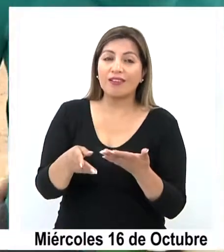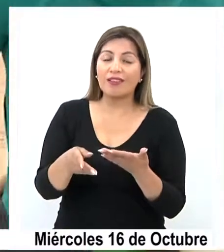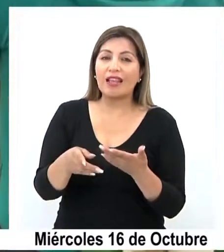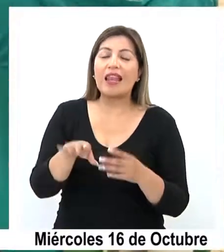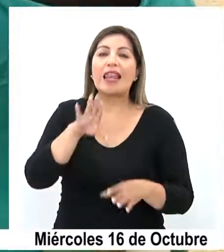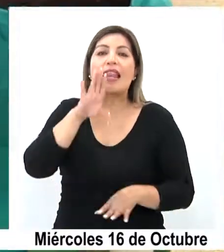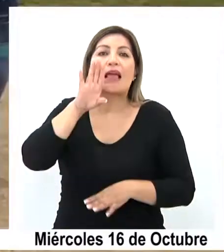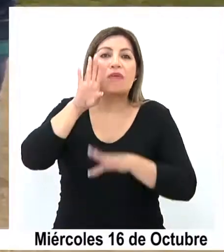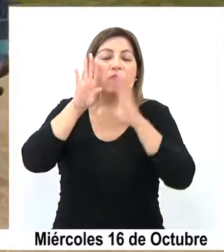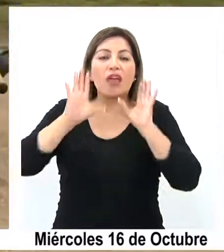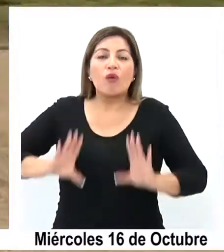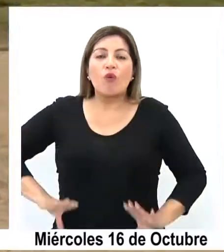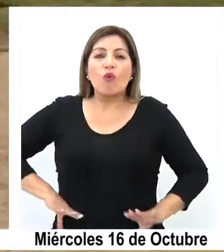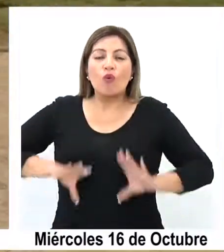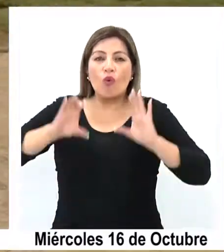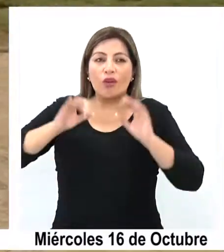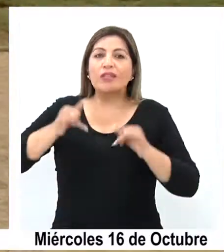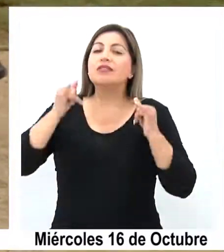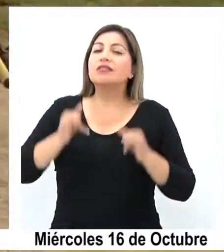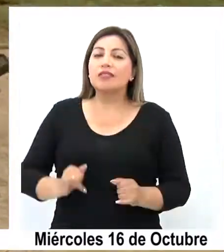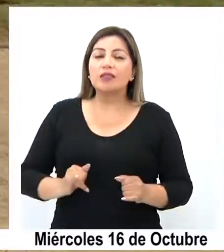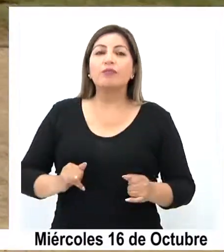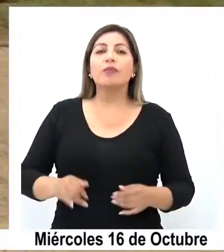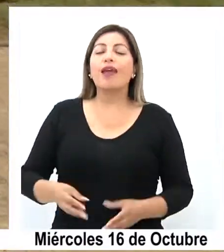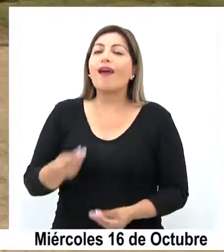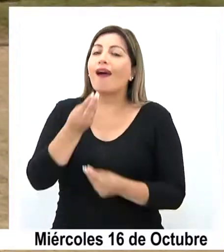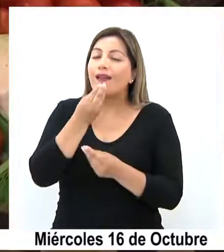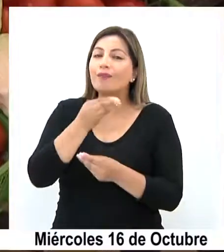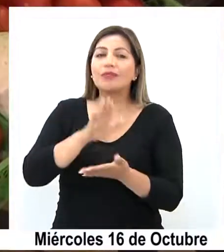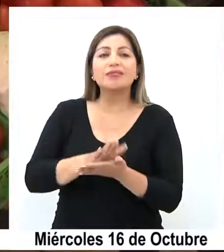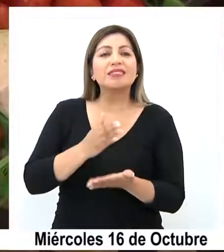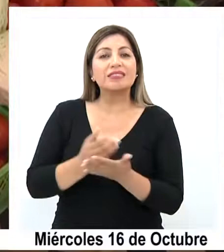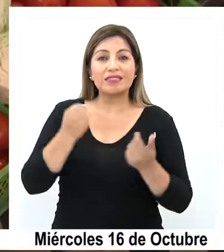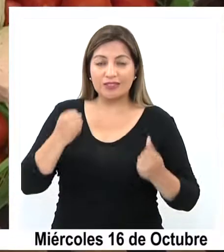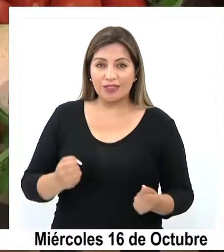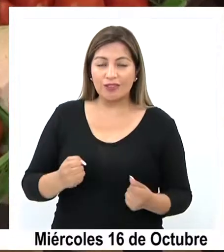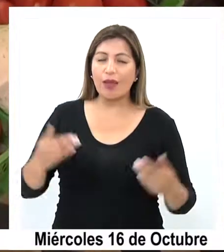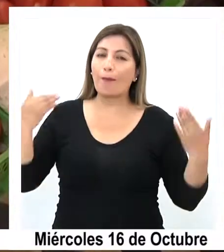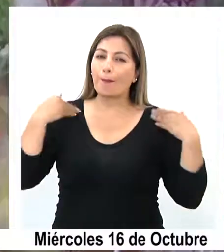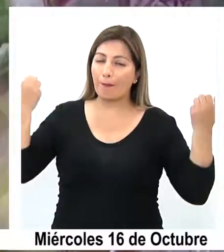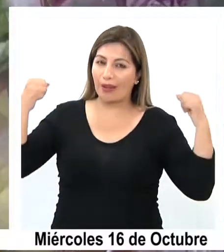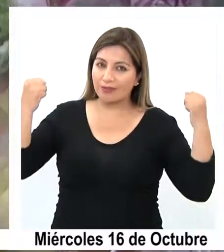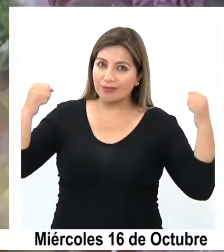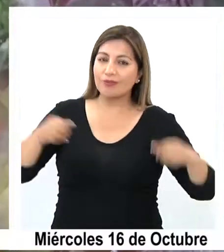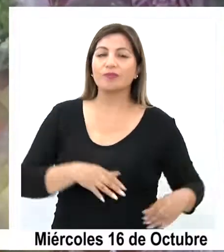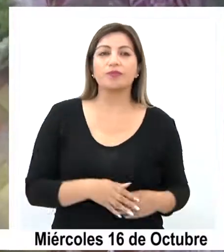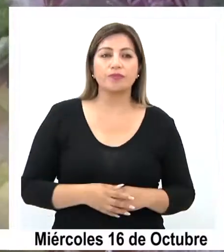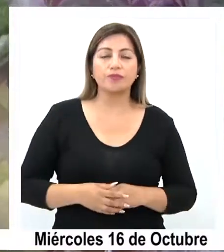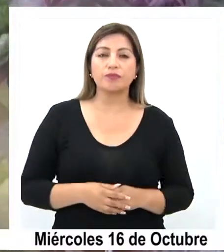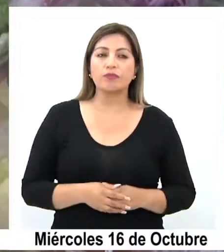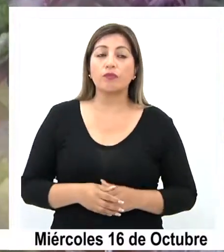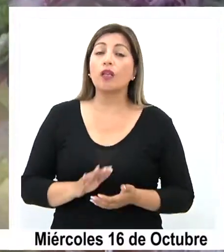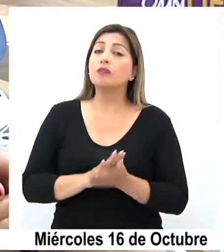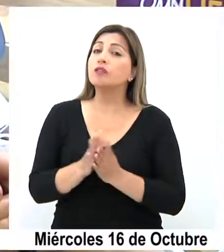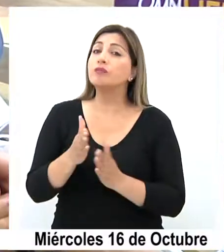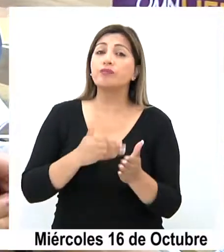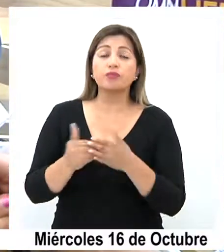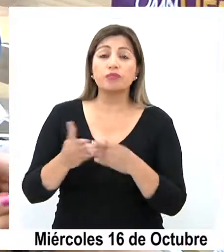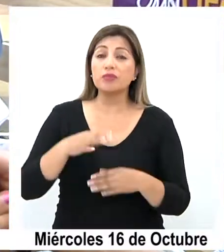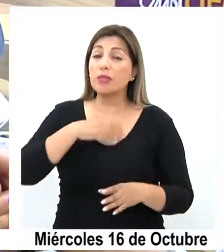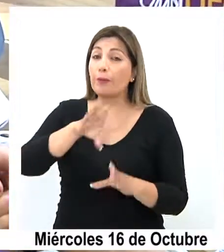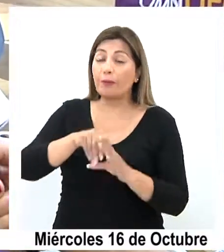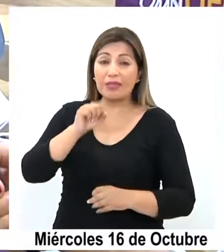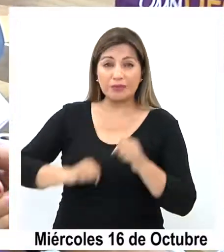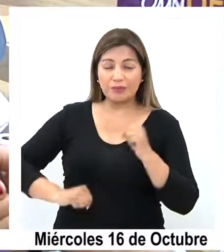desintoxicar el organismo pero siempre acompañadas con alimentación saludable y ejercicios. Todo es natural en nuestra